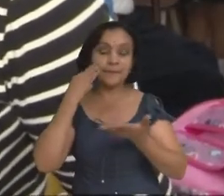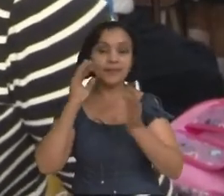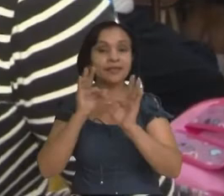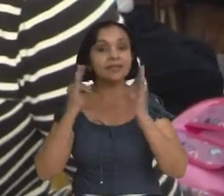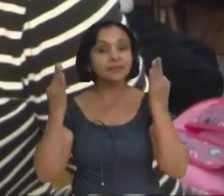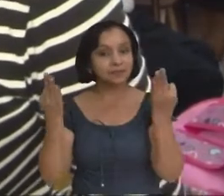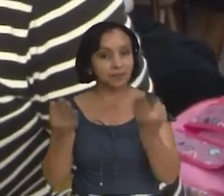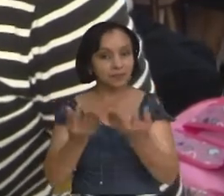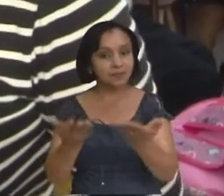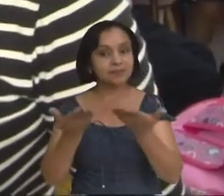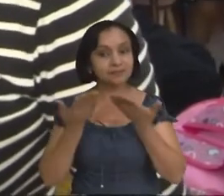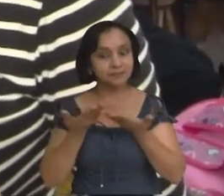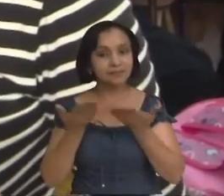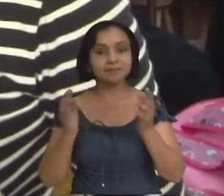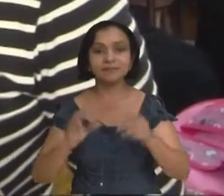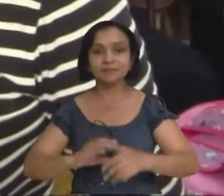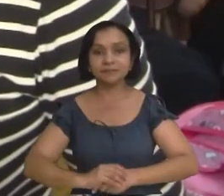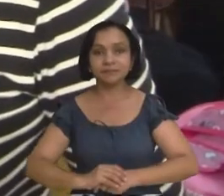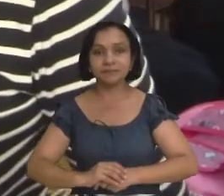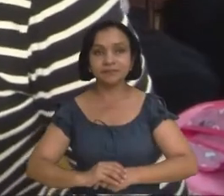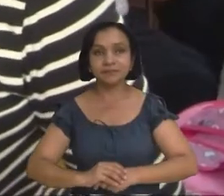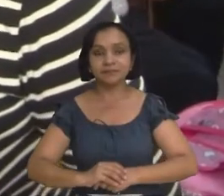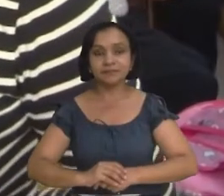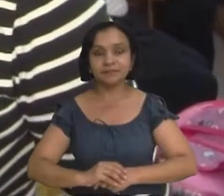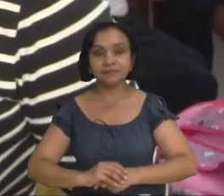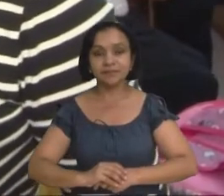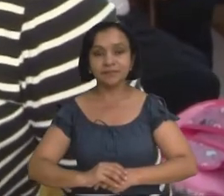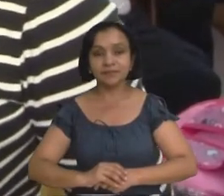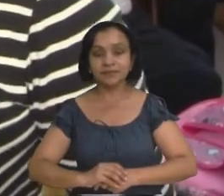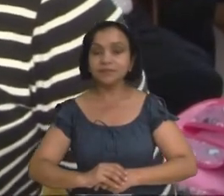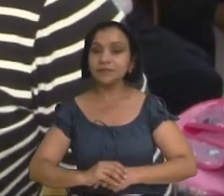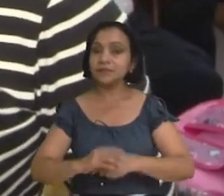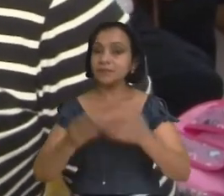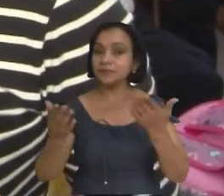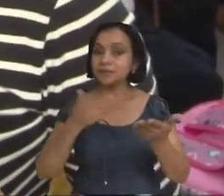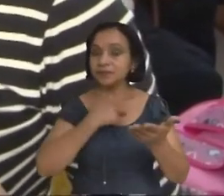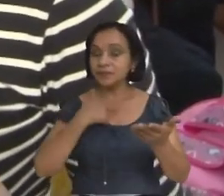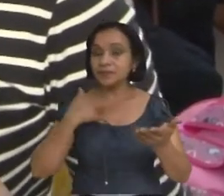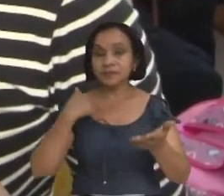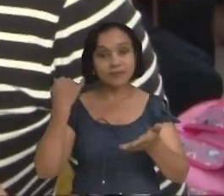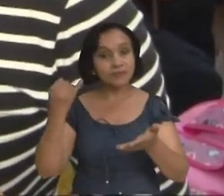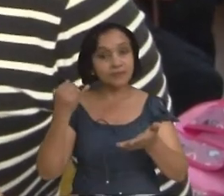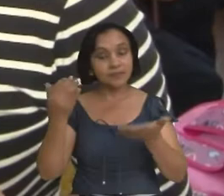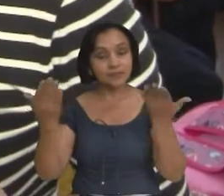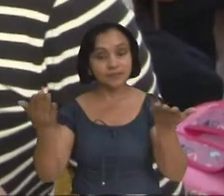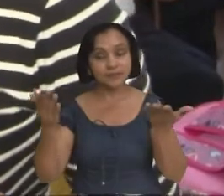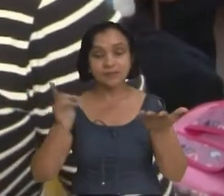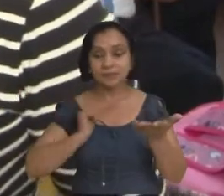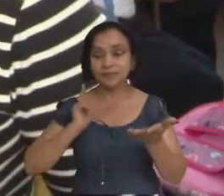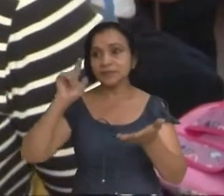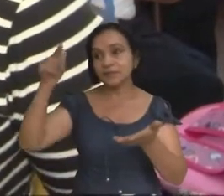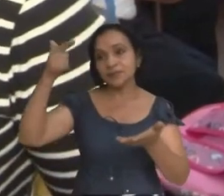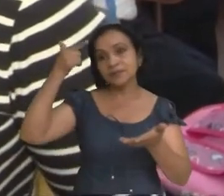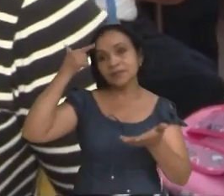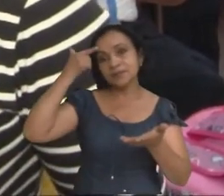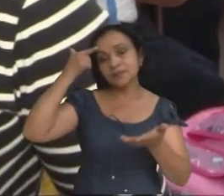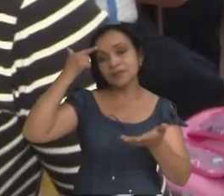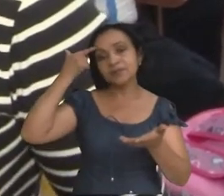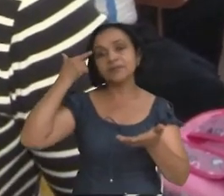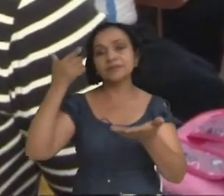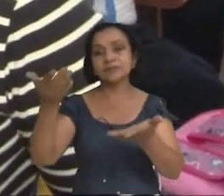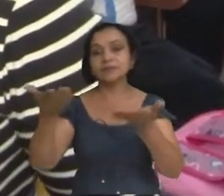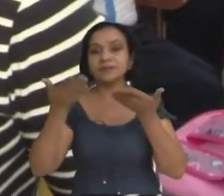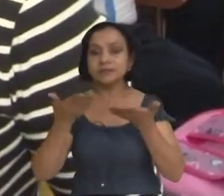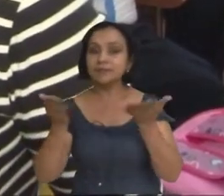alumnos. ¿Esperaban esta ayuda ustedes este año? Cuéntenos. Pues claro que sí, porque mientras esté el gobierno, mientras él nos pueda